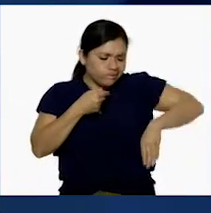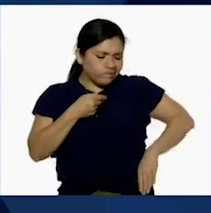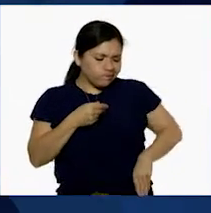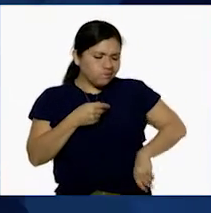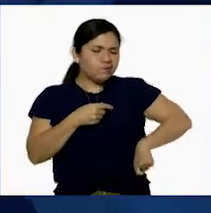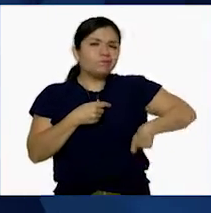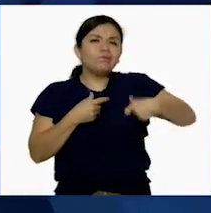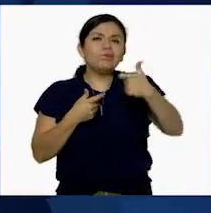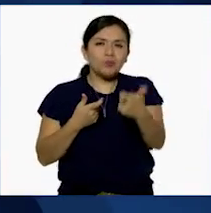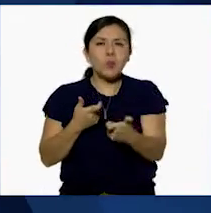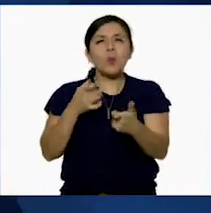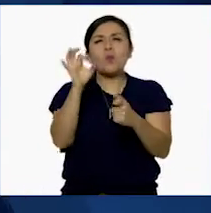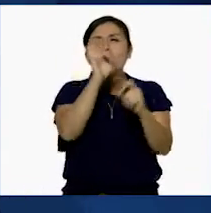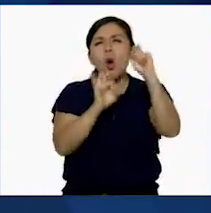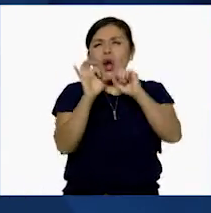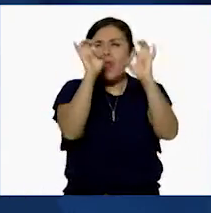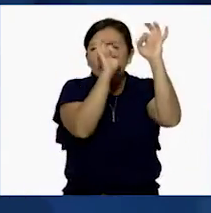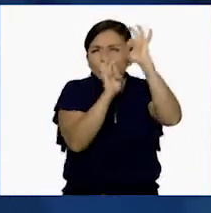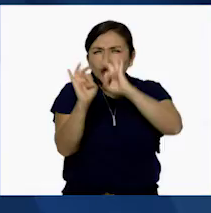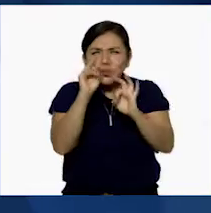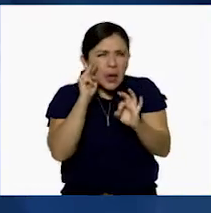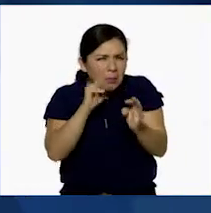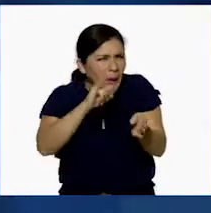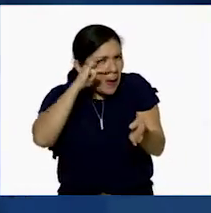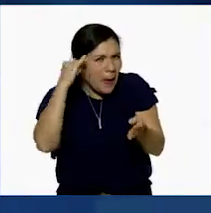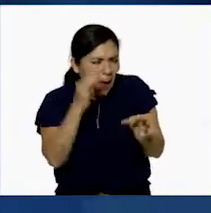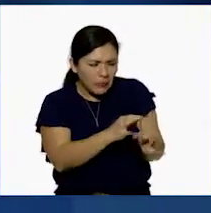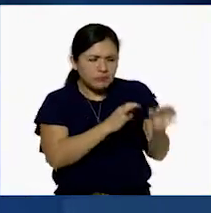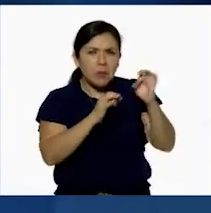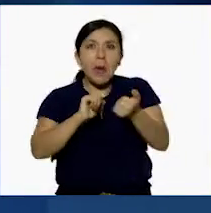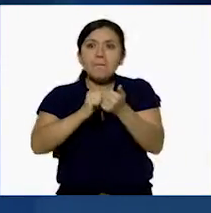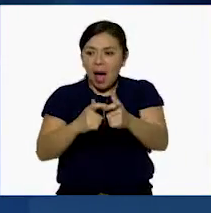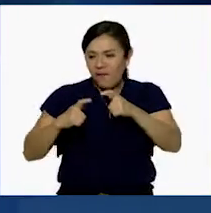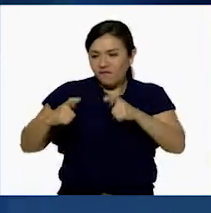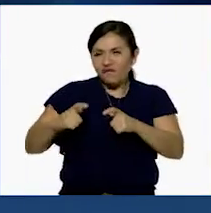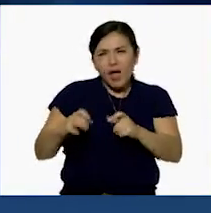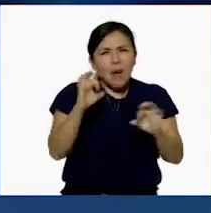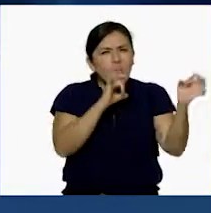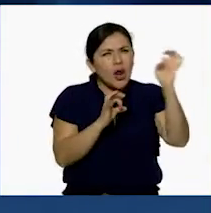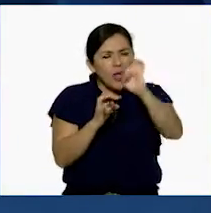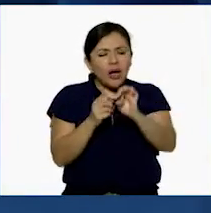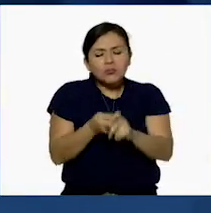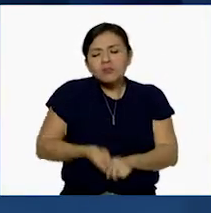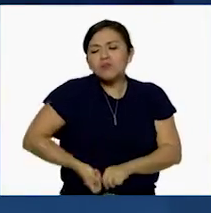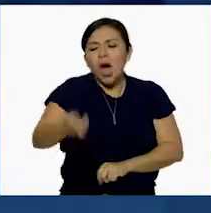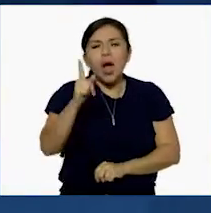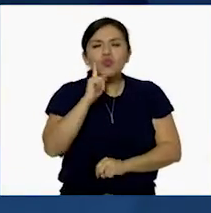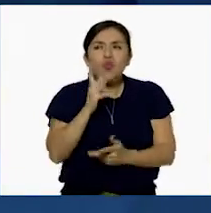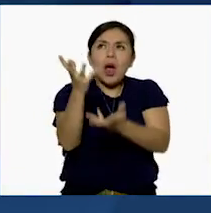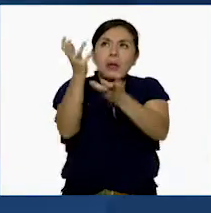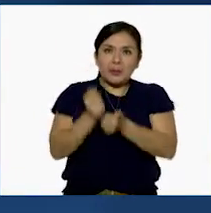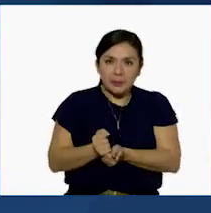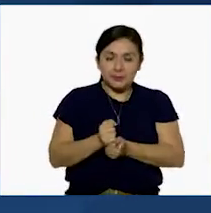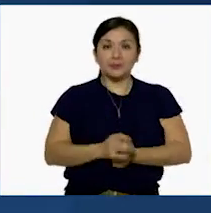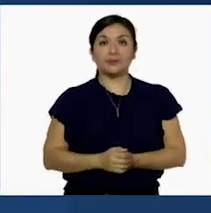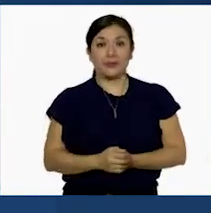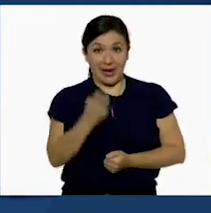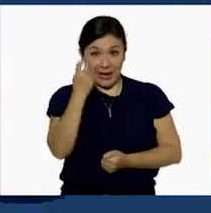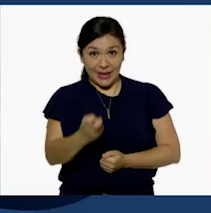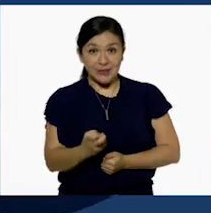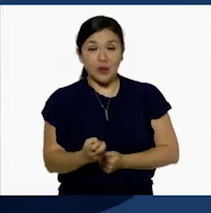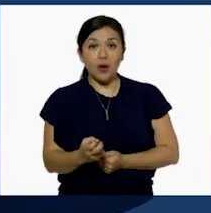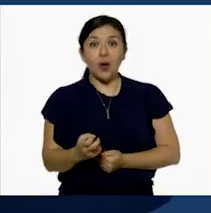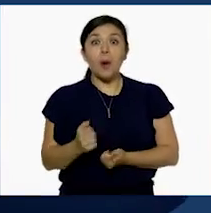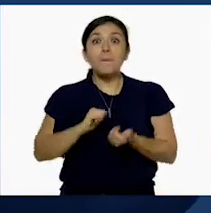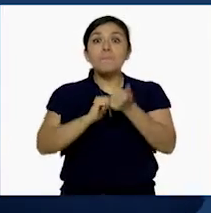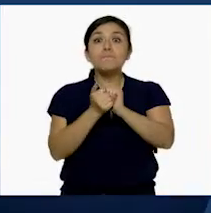y sacaba una moneda muy pequeña, apenas visible junto al gran tamaño del pan, y se la arrojaba a la mujer. Entonces, hacía desaparecer